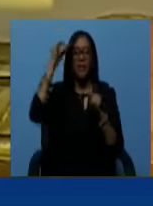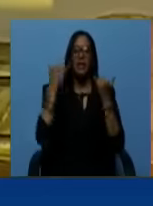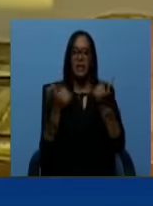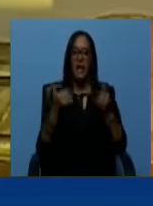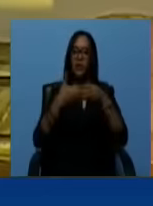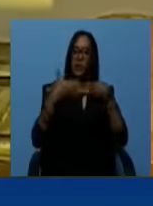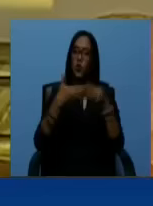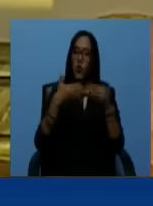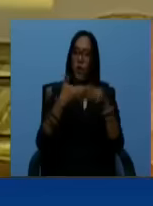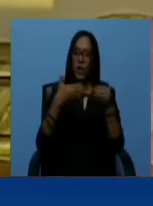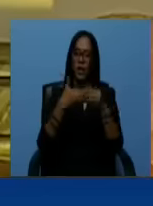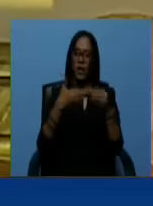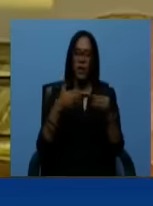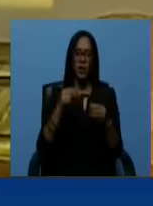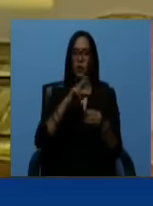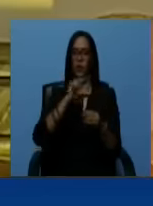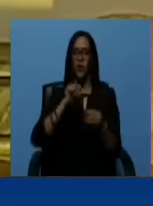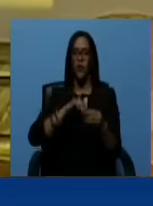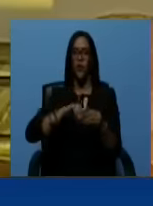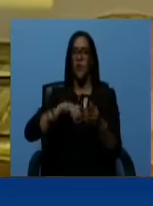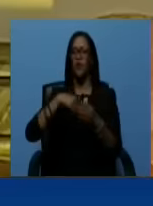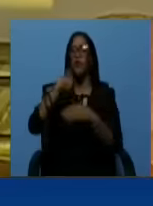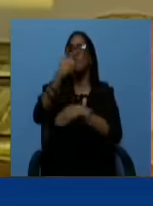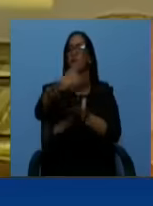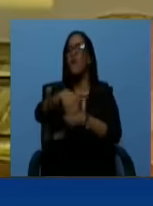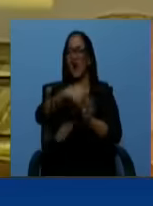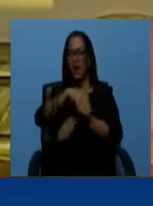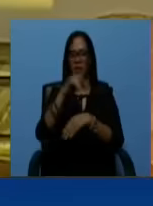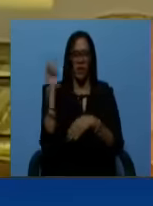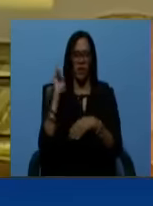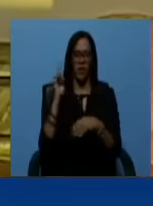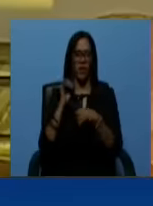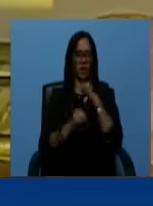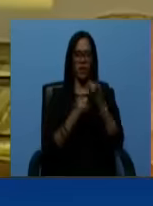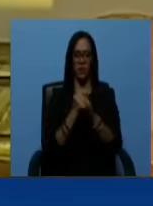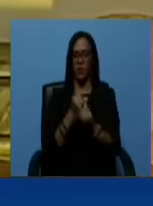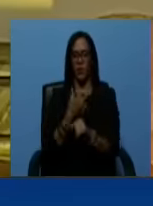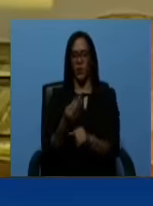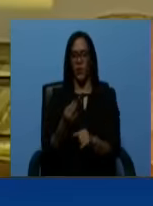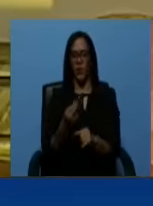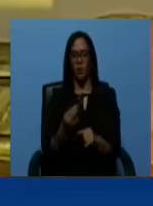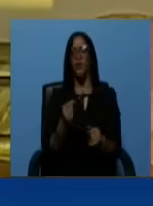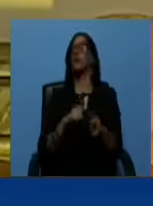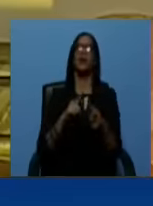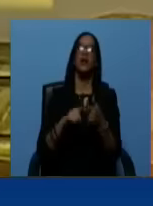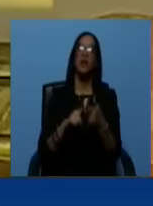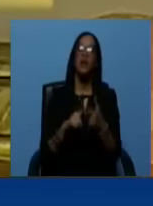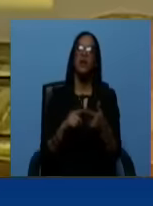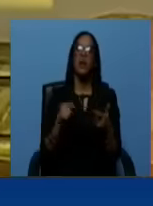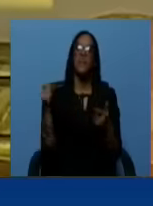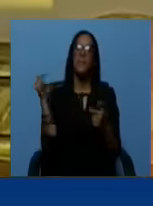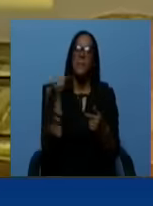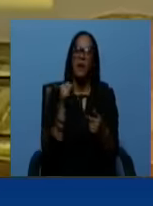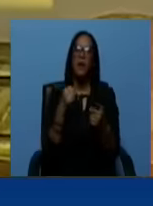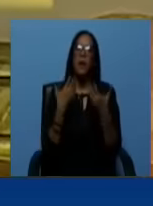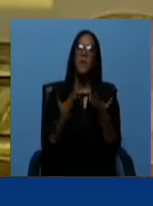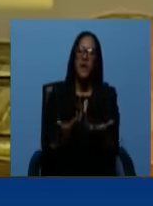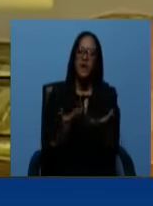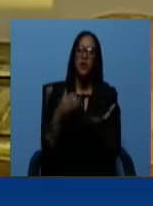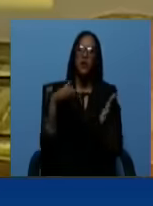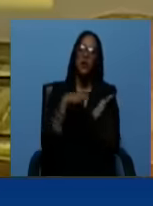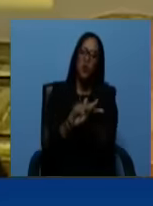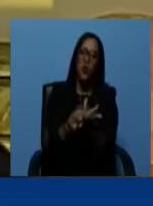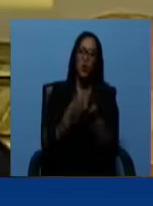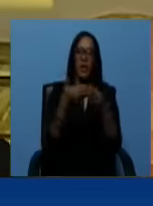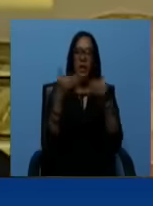o esas divisas no salen para el exterior, ¿verdad? Entonces es menos la presión sobre la divisa y la moneda